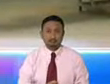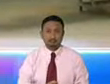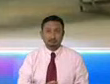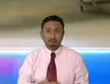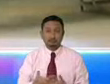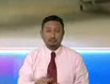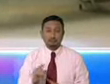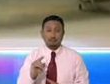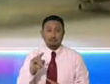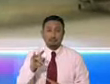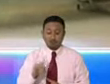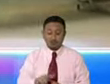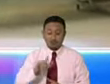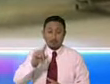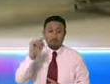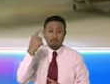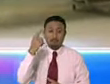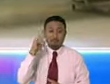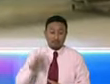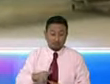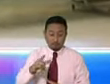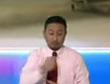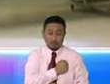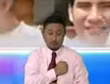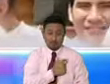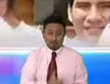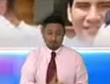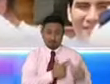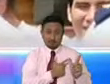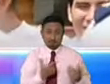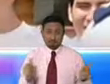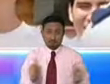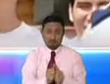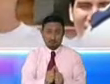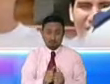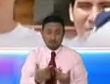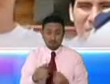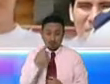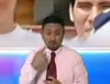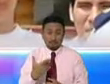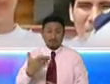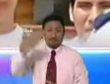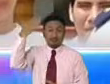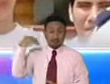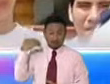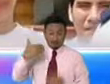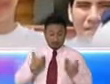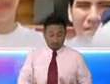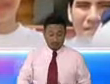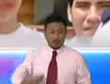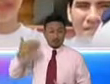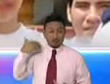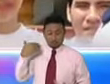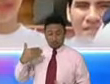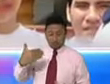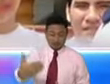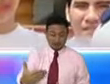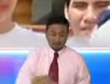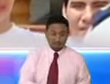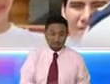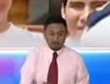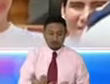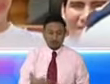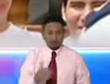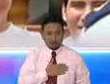primer avión que tuvo la Fuerza Aérea Ecuatoriana, acompañado de pilotos con trajes antiguos y modernos, y para la Fuerza Aérea es un